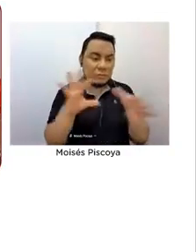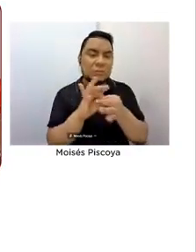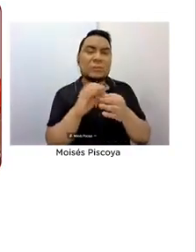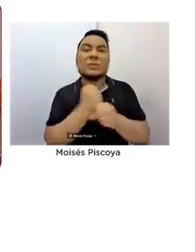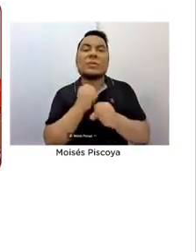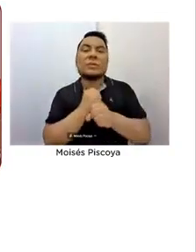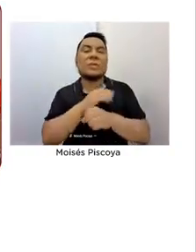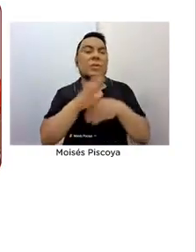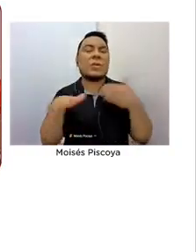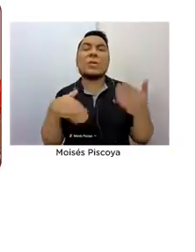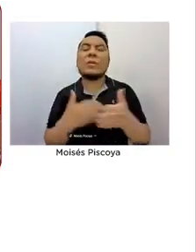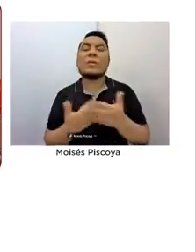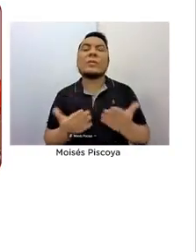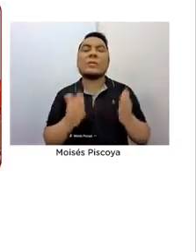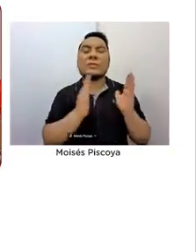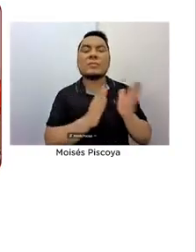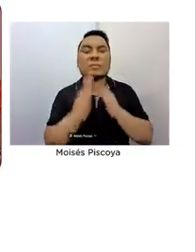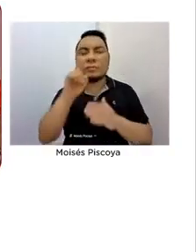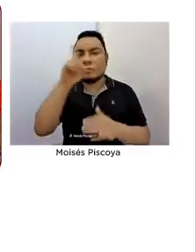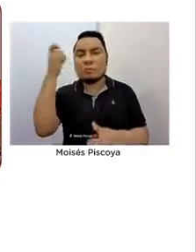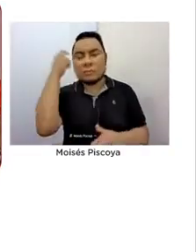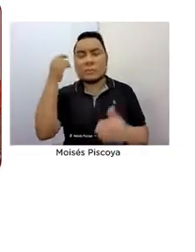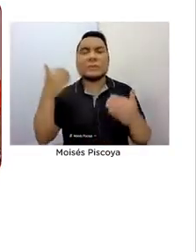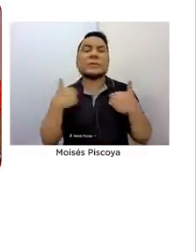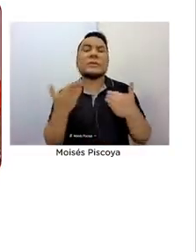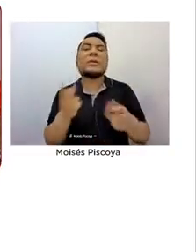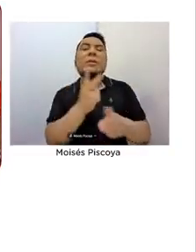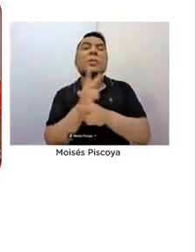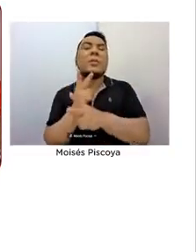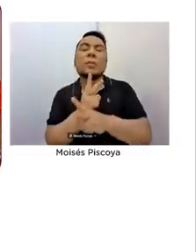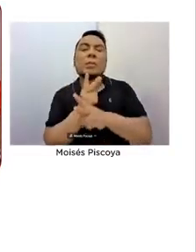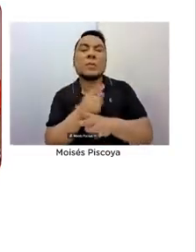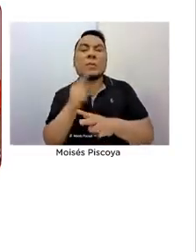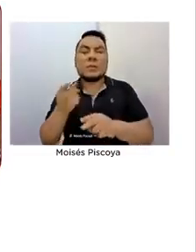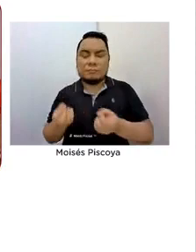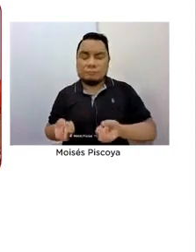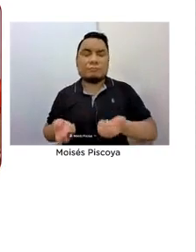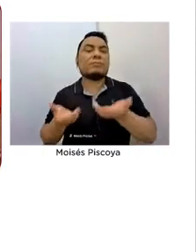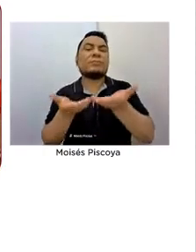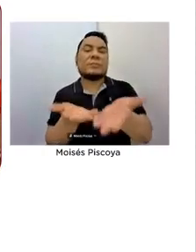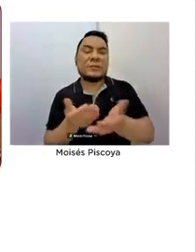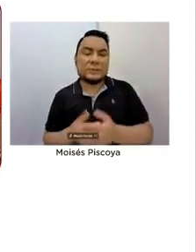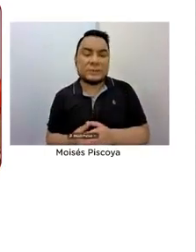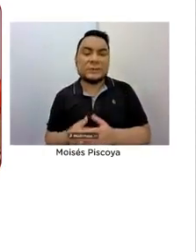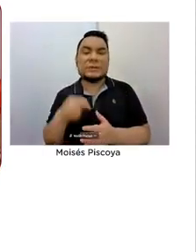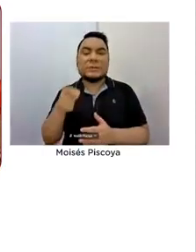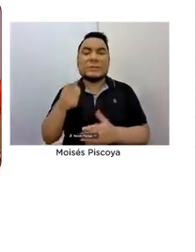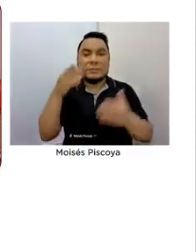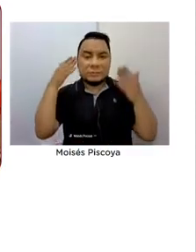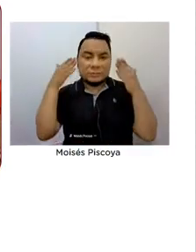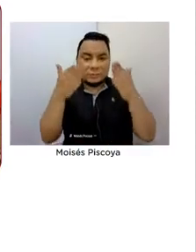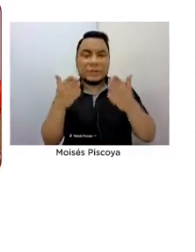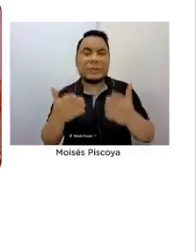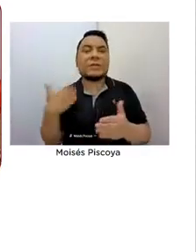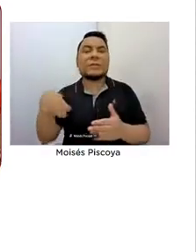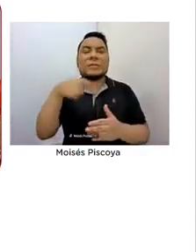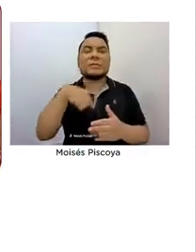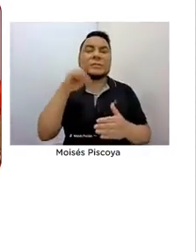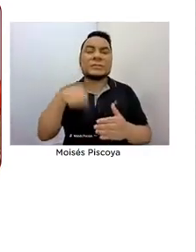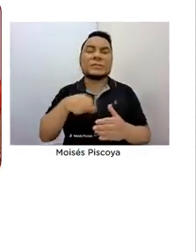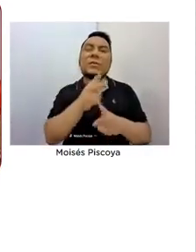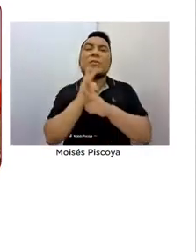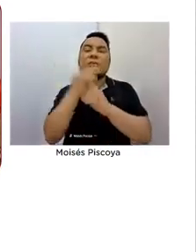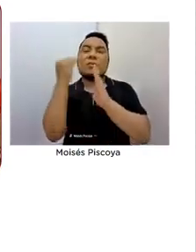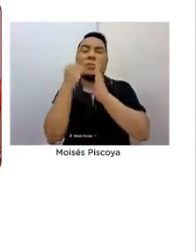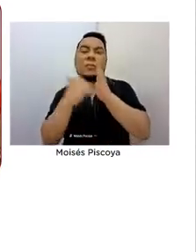las medidas que tienen que ver con el cuidado, ser transmisores del énfasis que debemos seguir teniendo en las medidas de cuidado, como